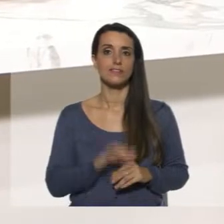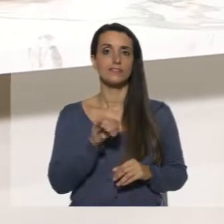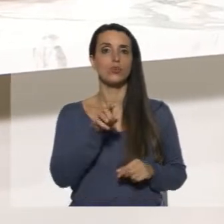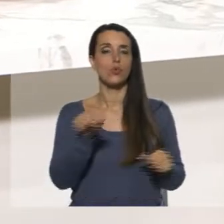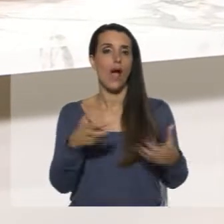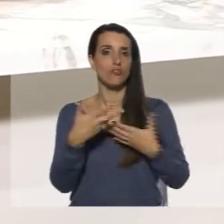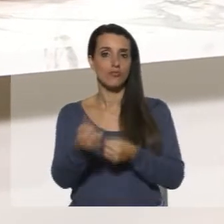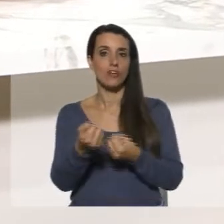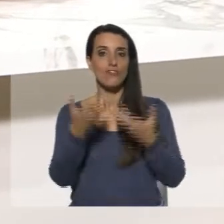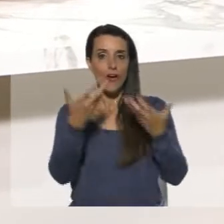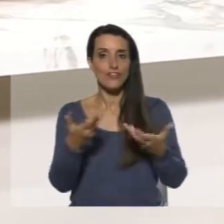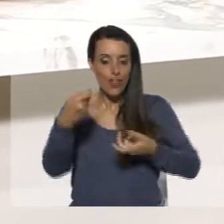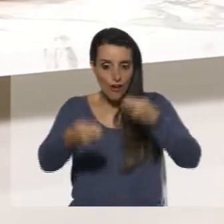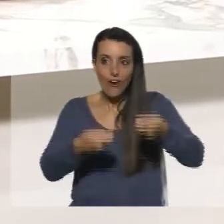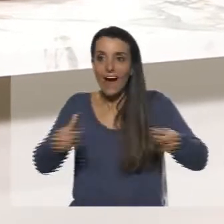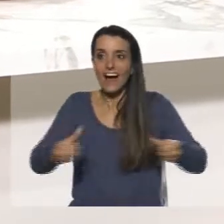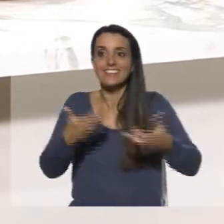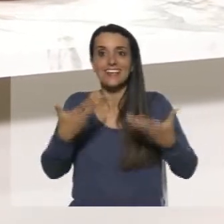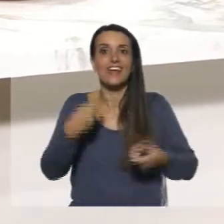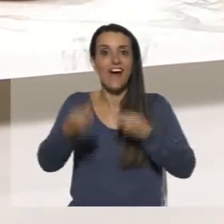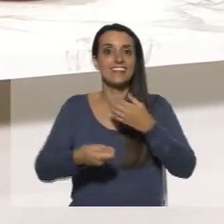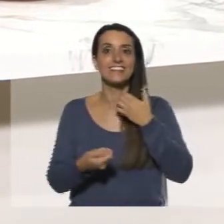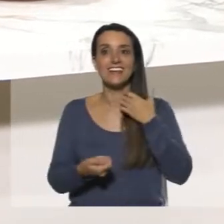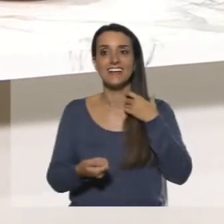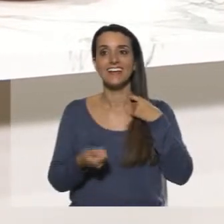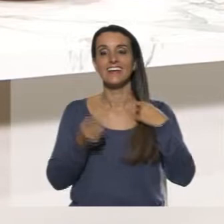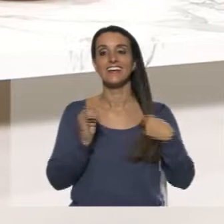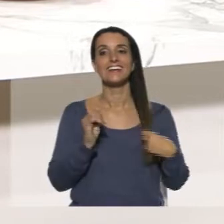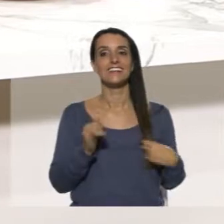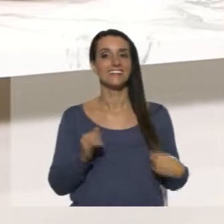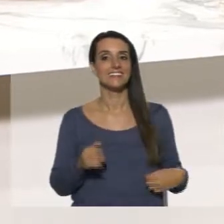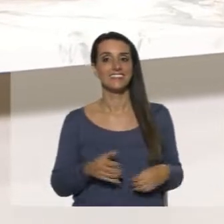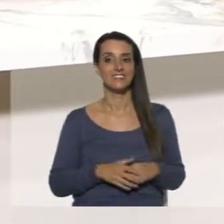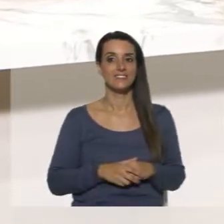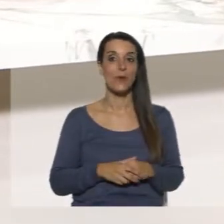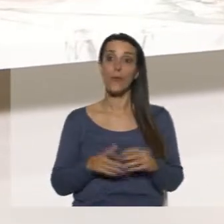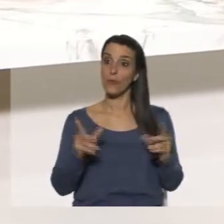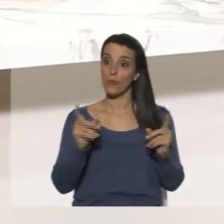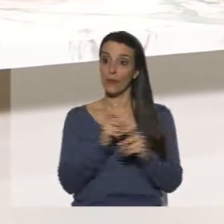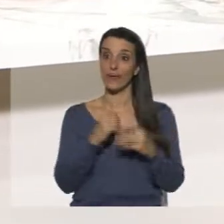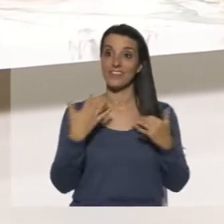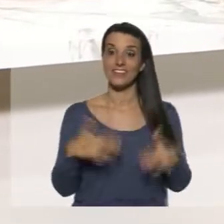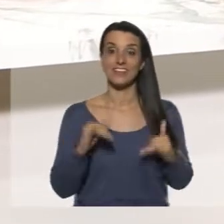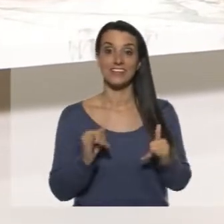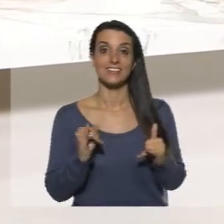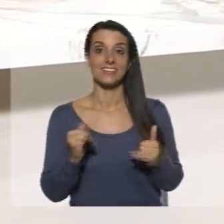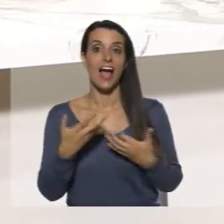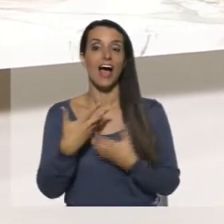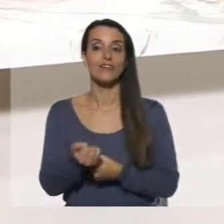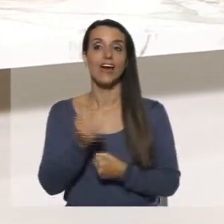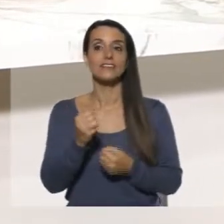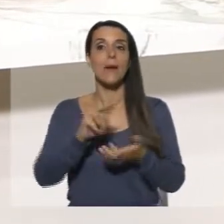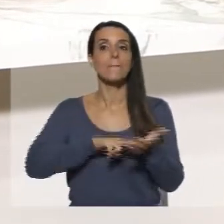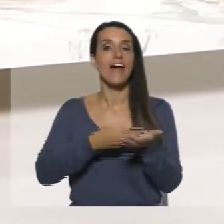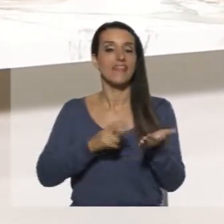ya estoy como con ganas de accionar. ¿Viste? Acá. Es lo que tiene. Acá uno viene a la cocina y ya quiere. Se me complicó entonces. Manteca, no, te ayudamos. Sí, Emilio, un poquito de